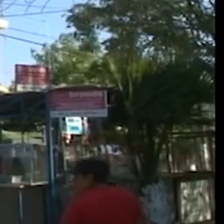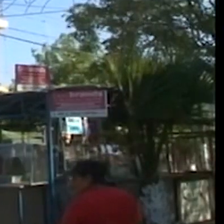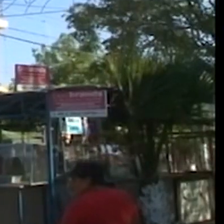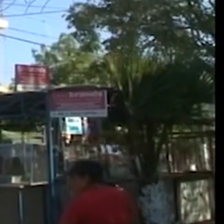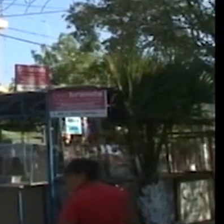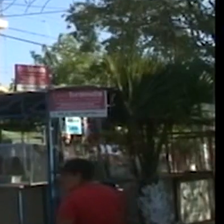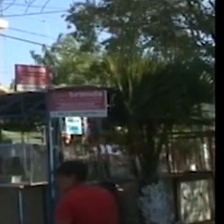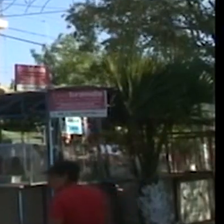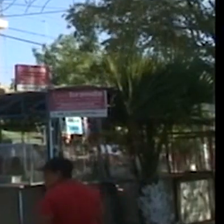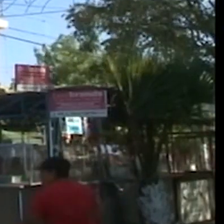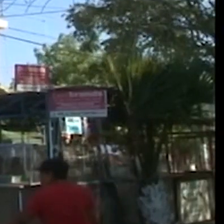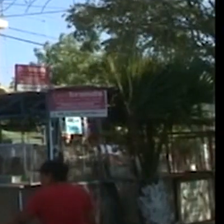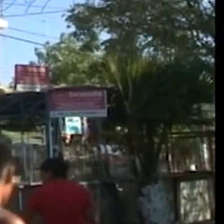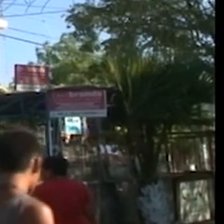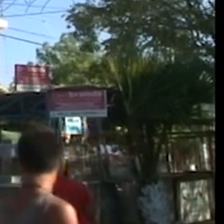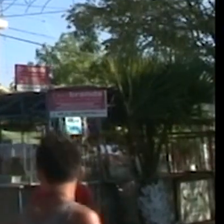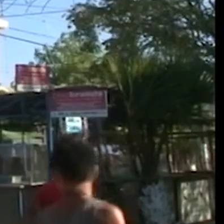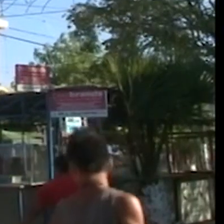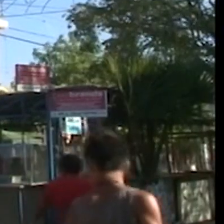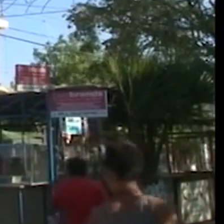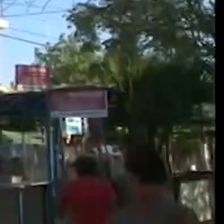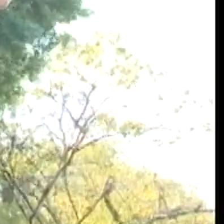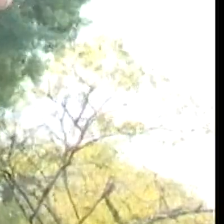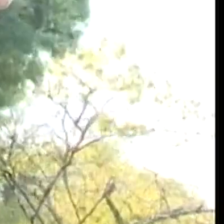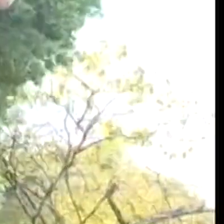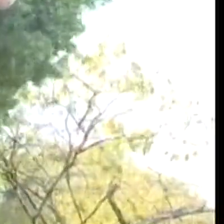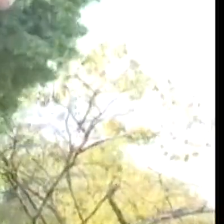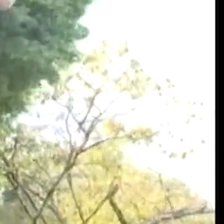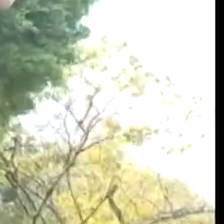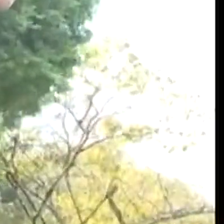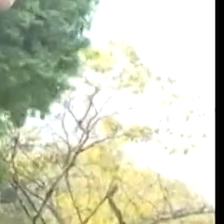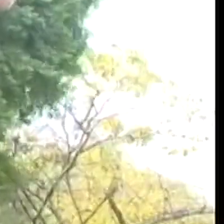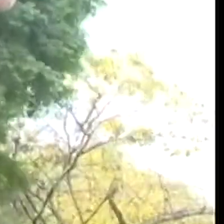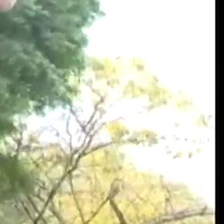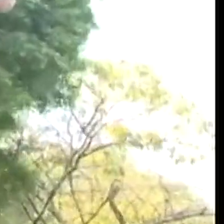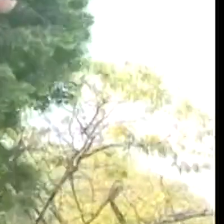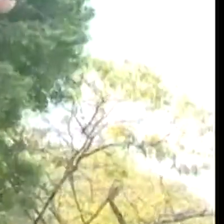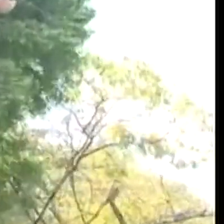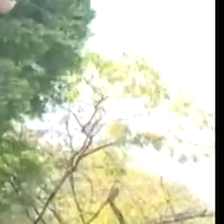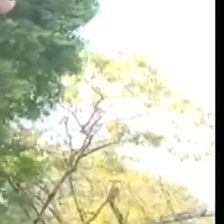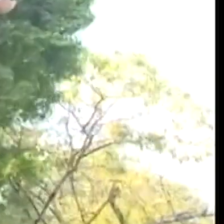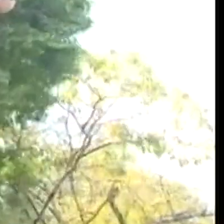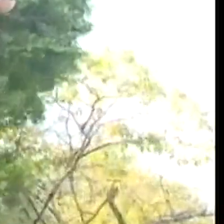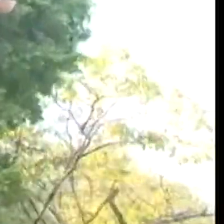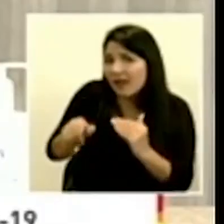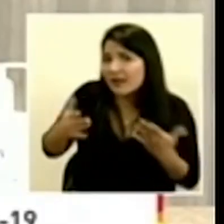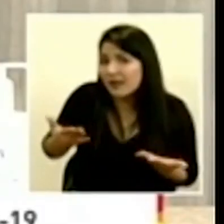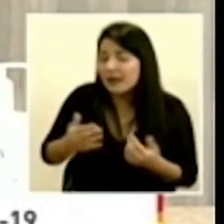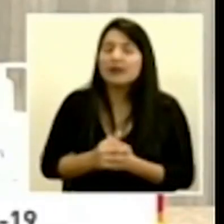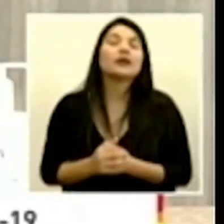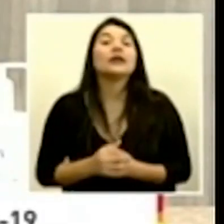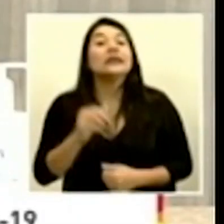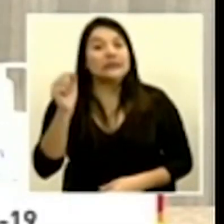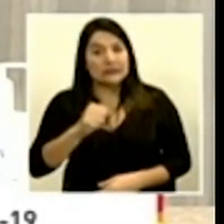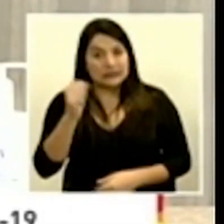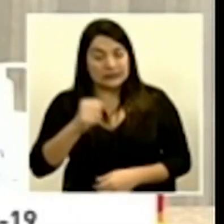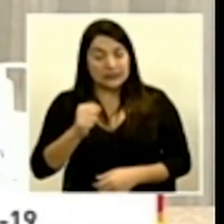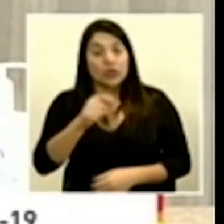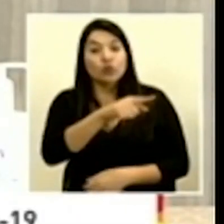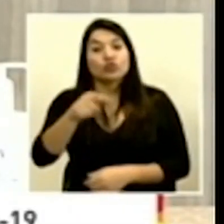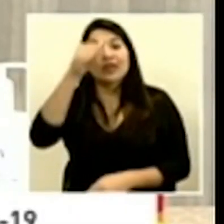salud costarricense y que esto podría crear brotes en comunidades de cualquier parte del país. Hay